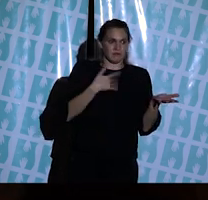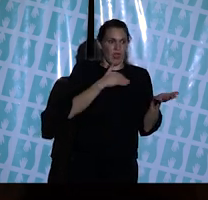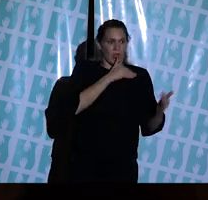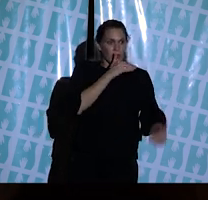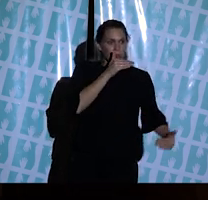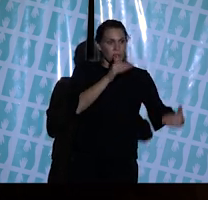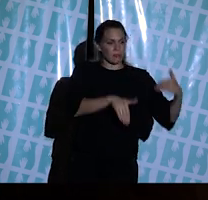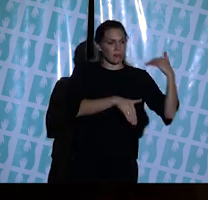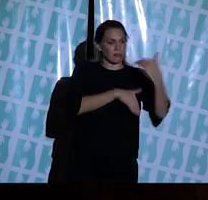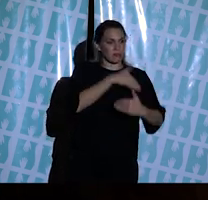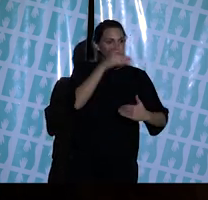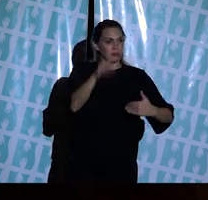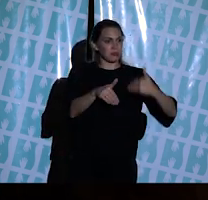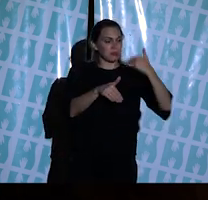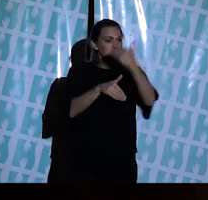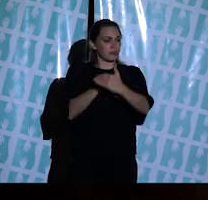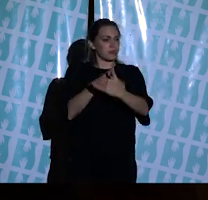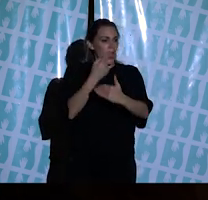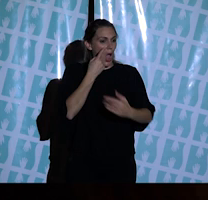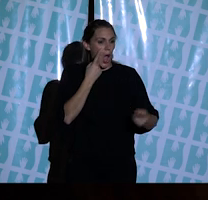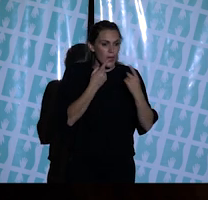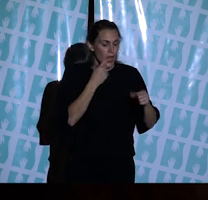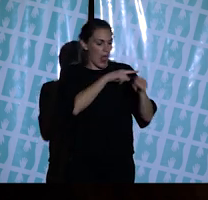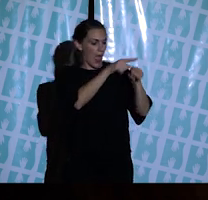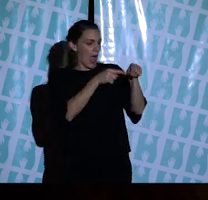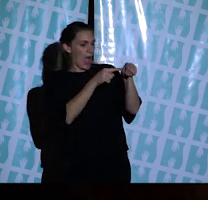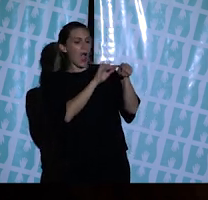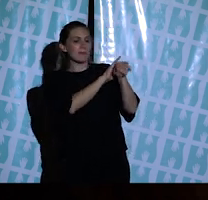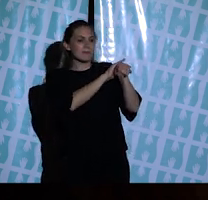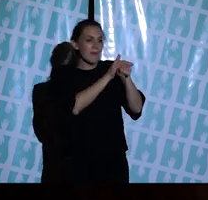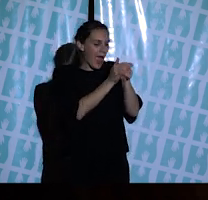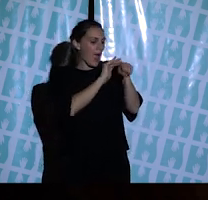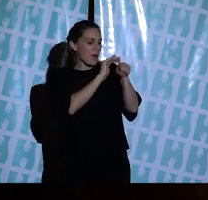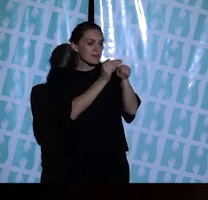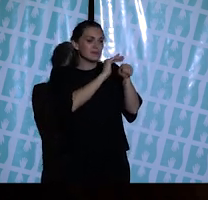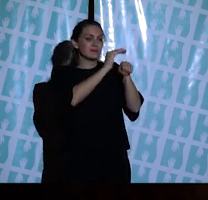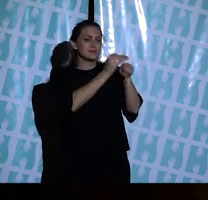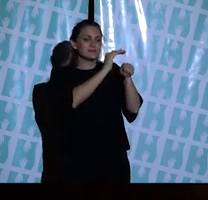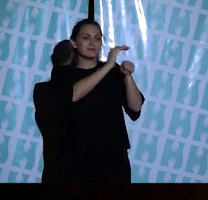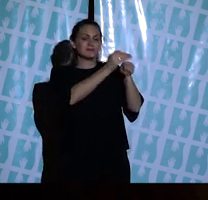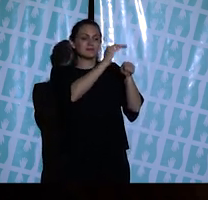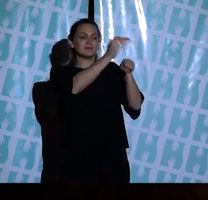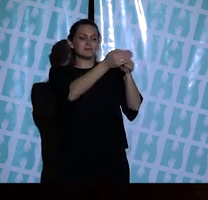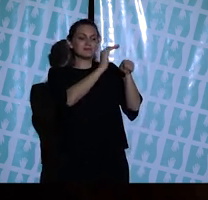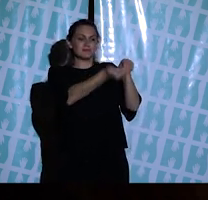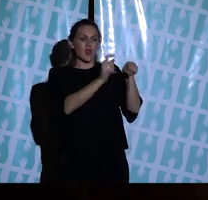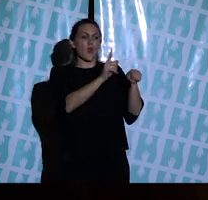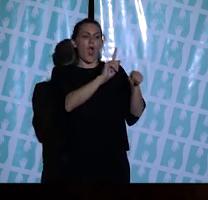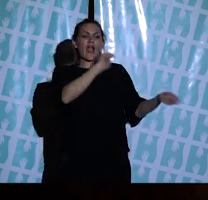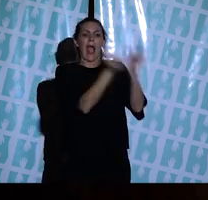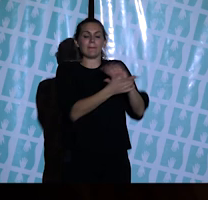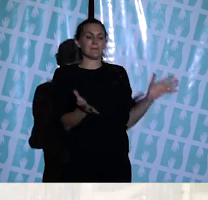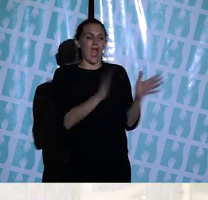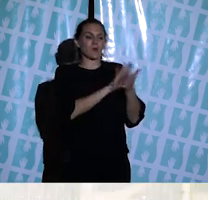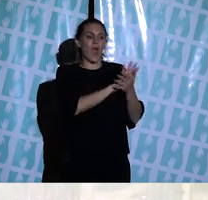ido controlando el cerebro de abajo, hasta llegar al cerebro humano. De hecho, anatómicamente se